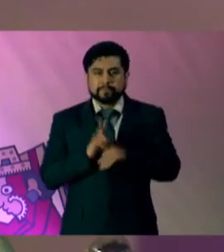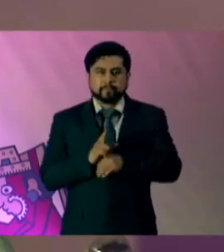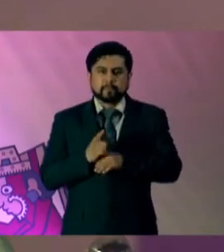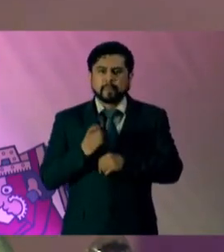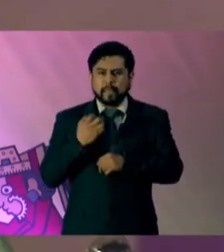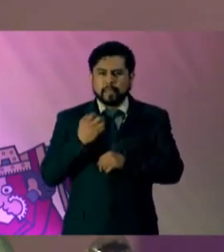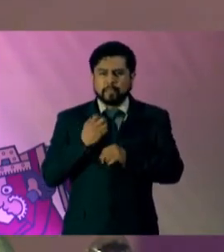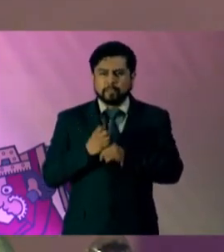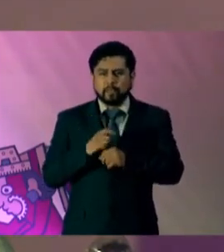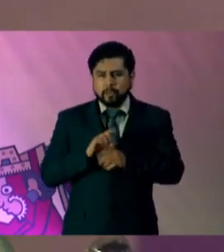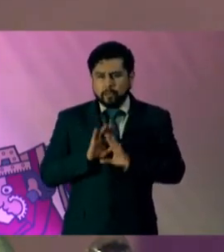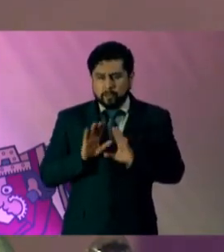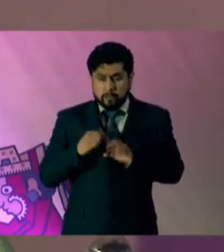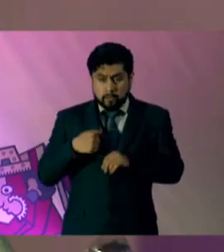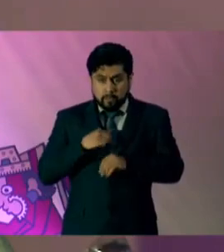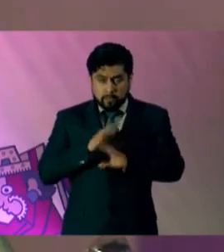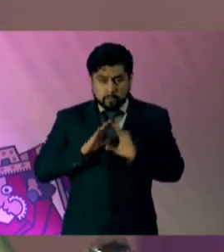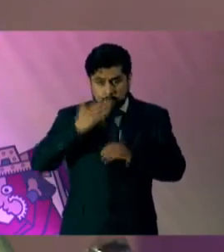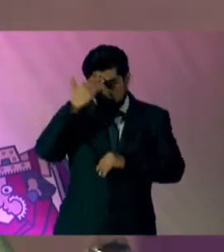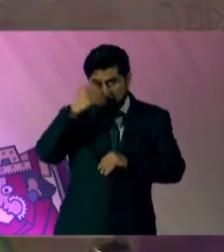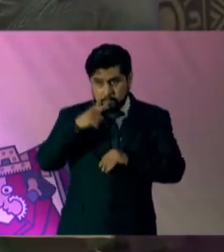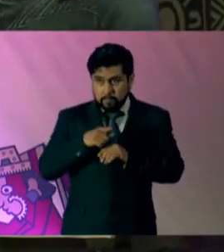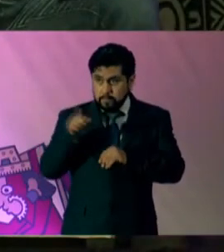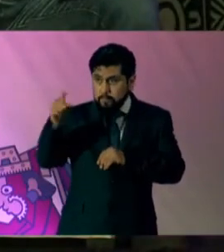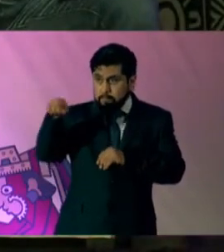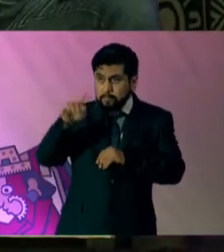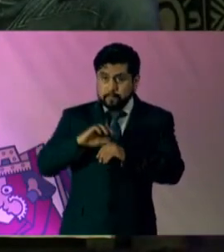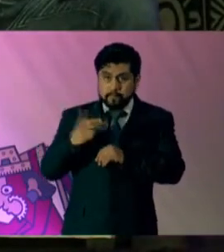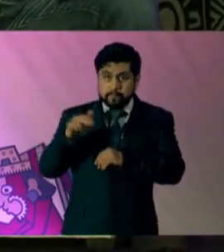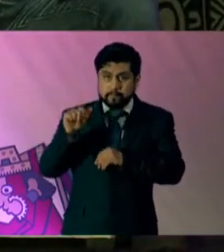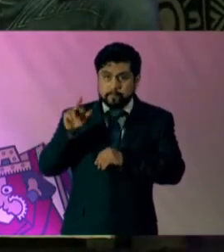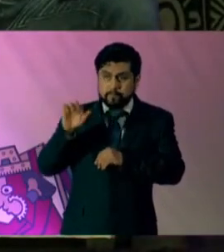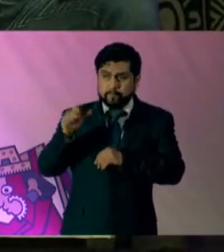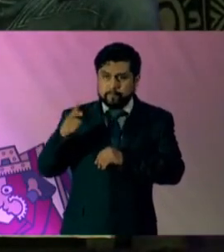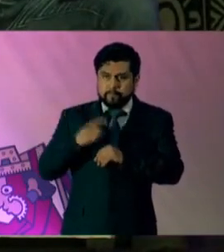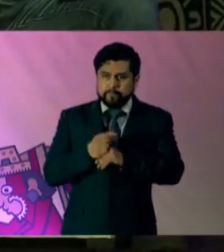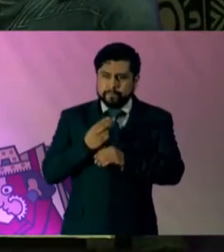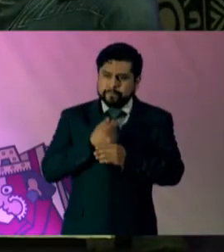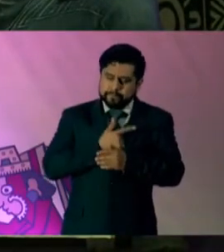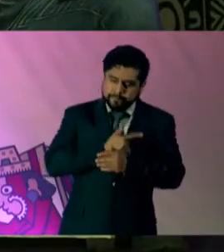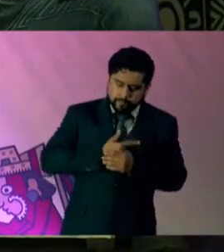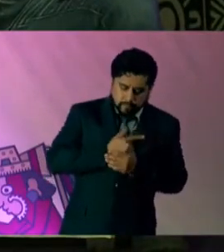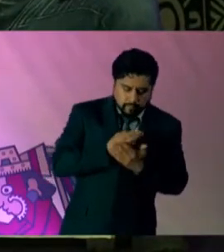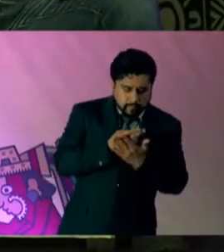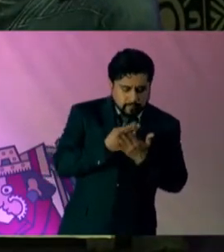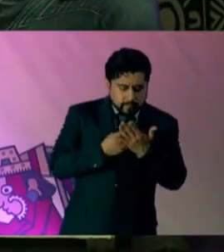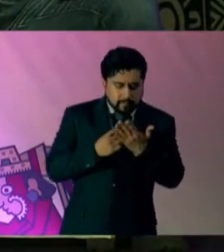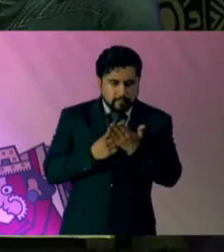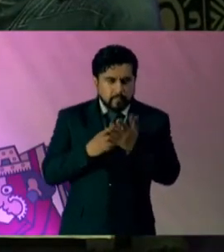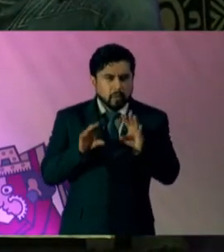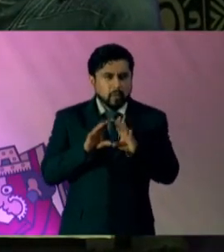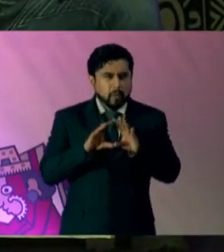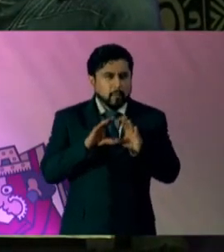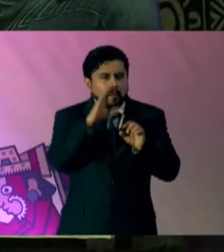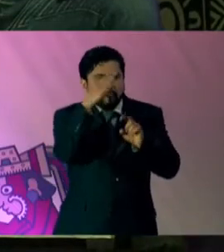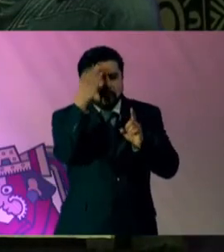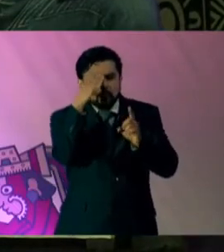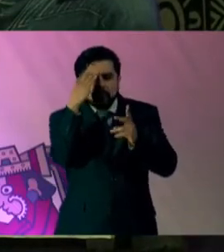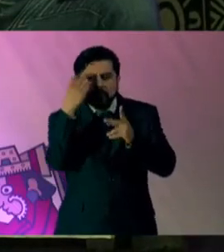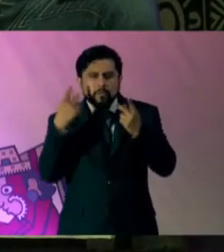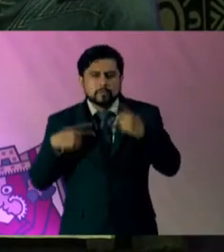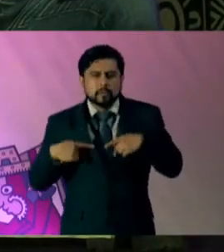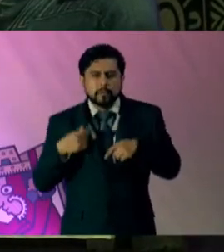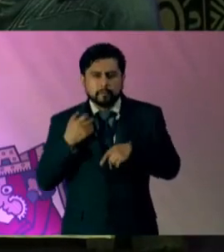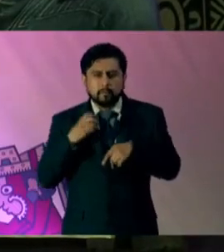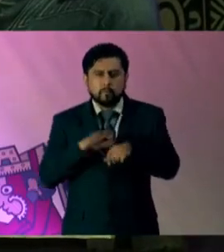estaban terminados y además sabiendo que el de lo que más disfrutaba acelera el retrato entonces sacamos el retrato del